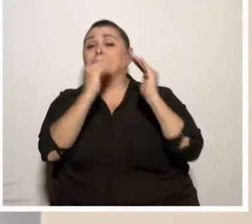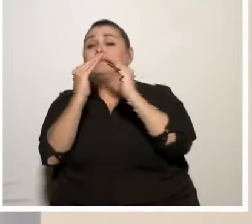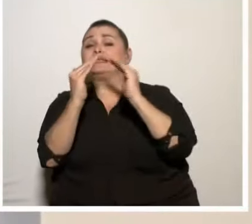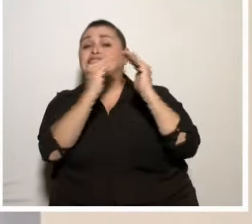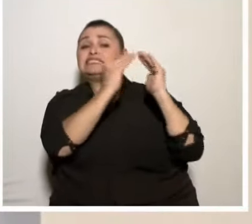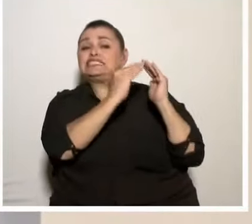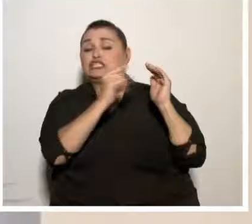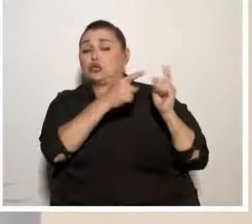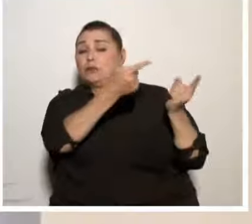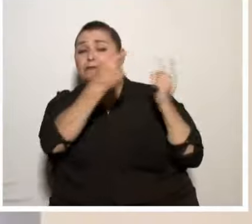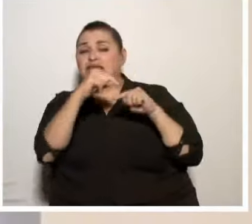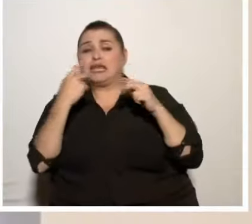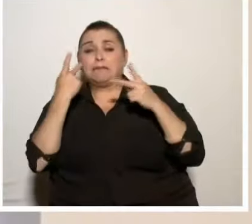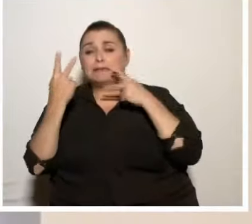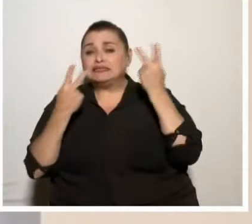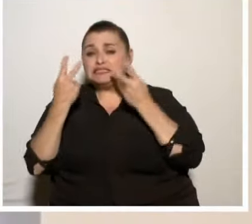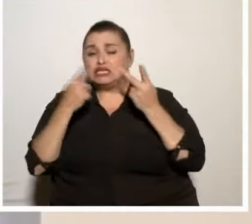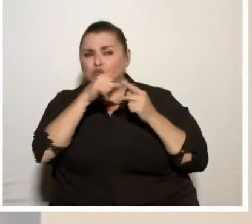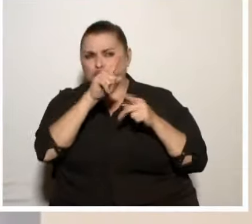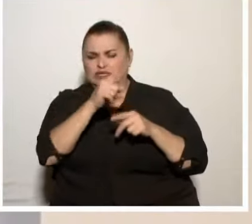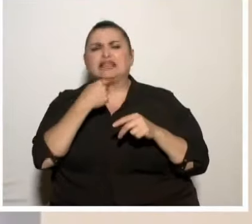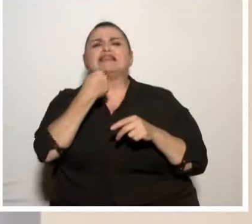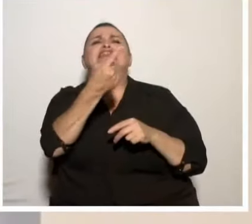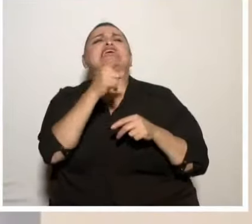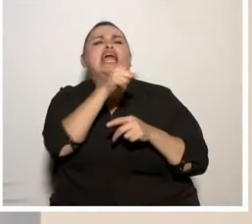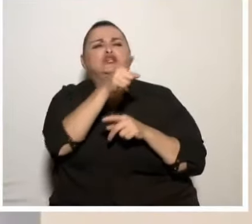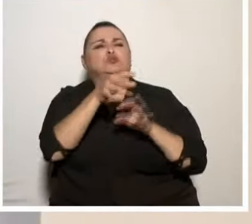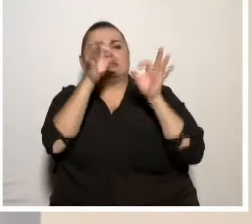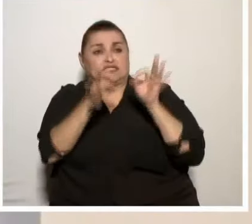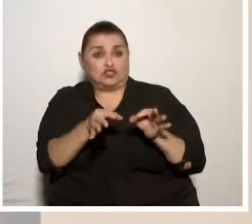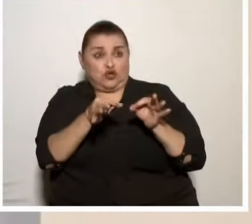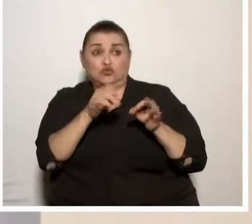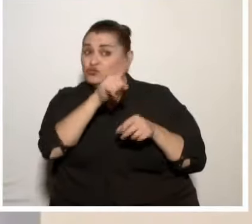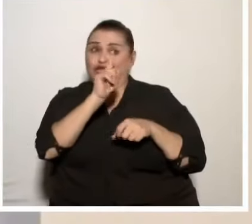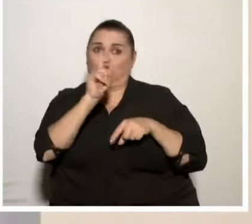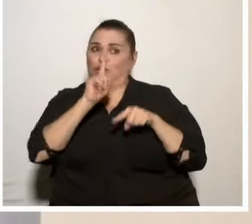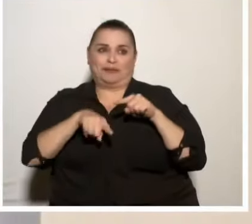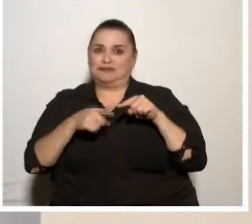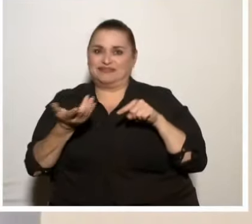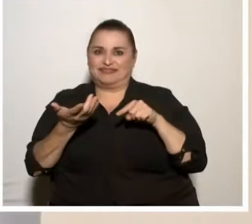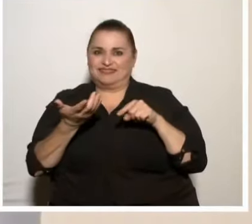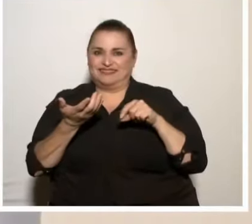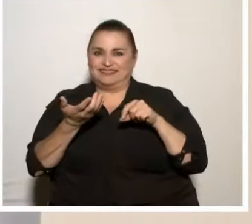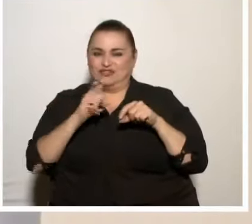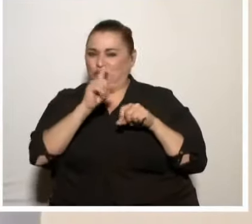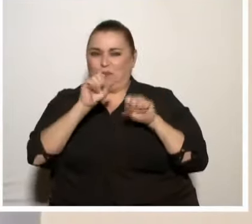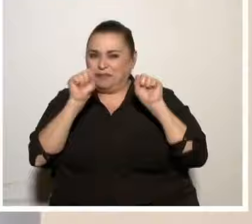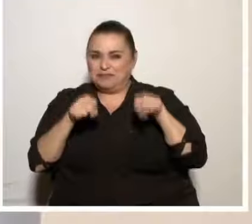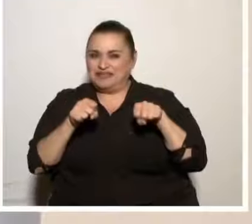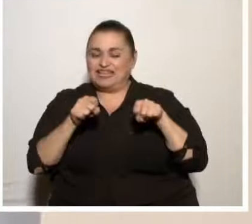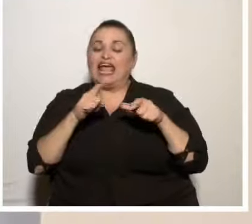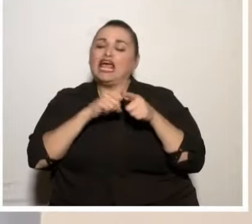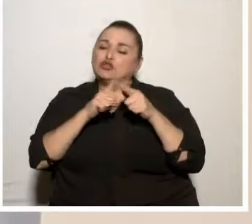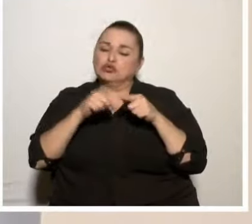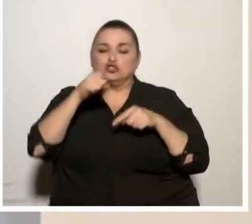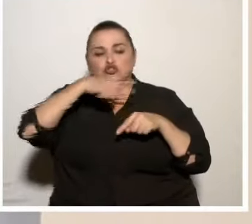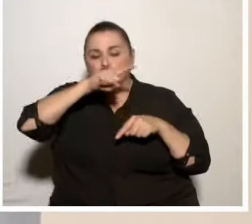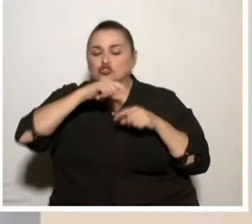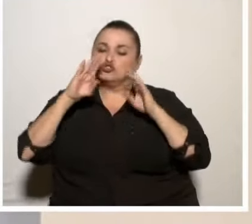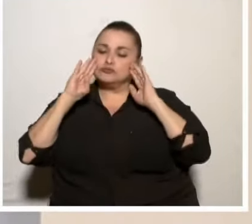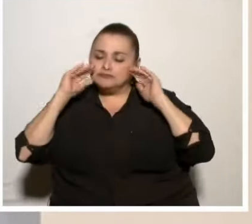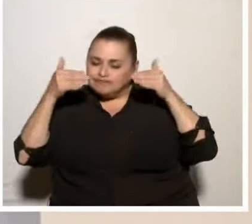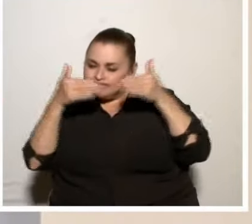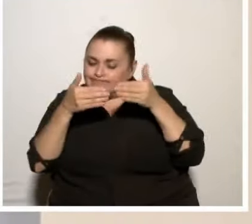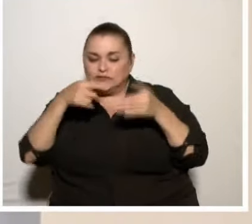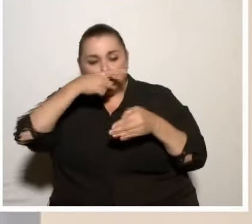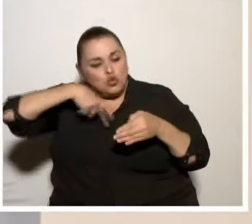viniera y se interpusiera en sus decisiones? Yo creo que eso usted no lo permitiría. Entonces tenemos que concentrarnos en lo nuestro,